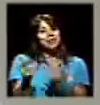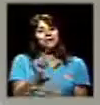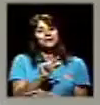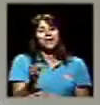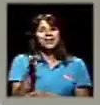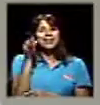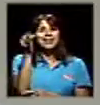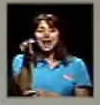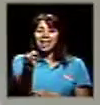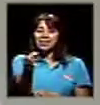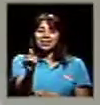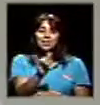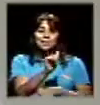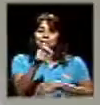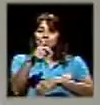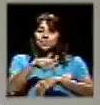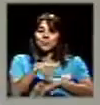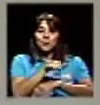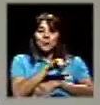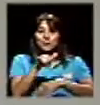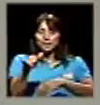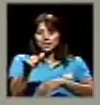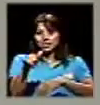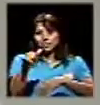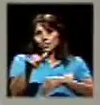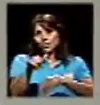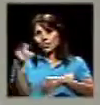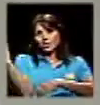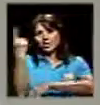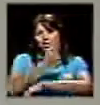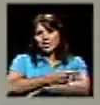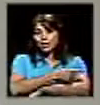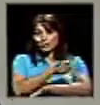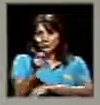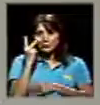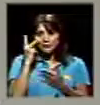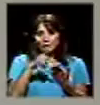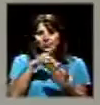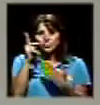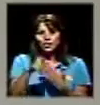mismas circunstancias y tiempos, nos acompañen